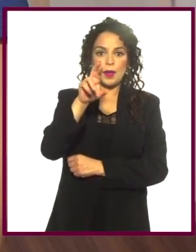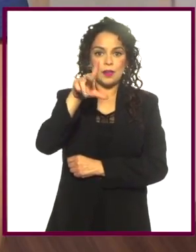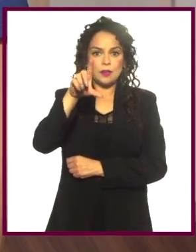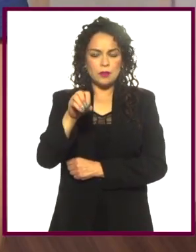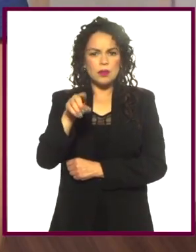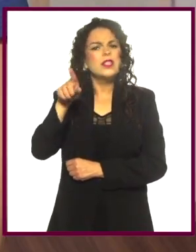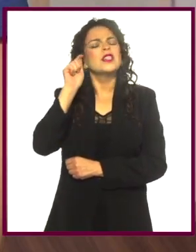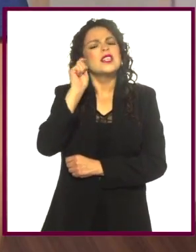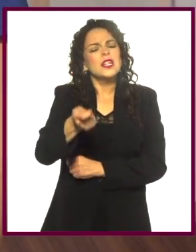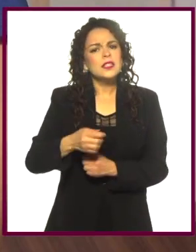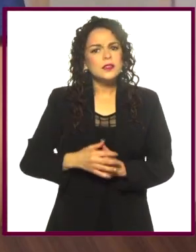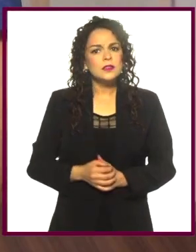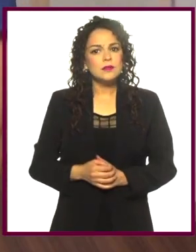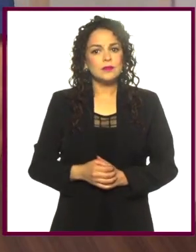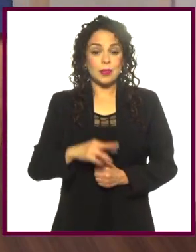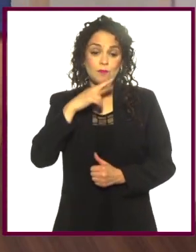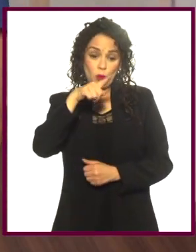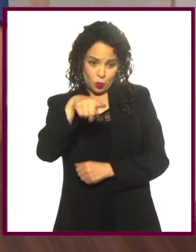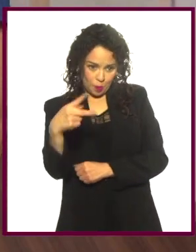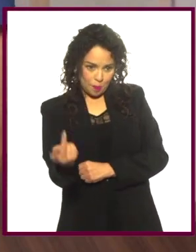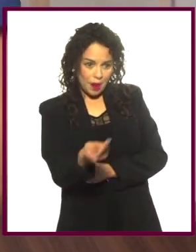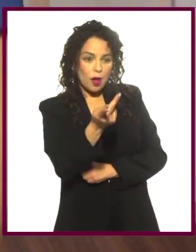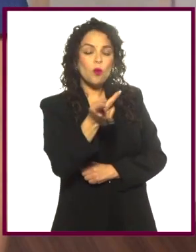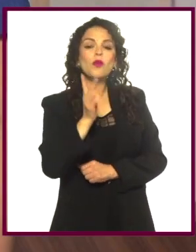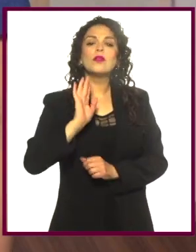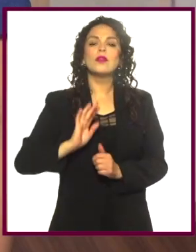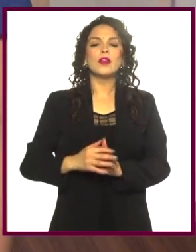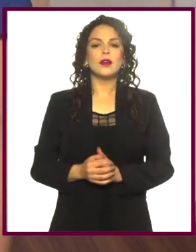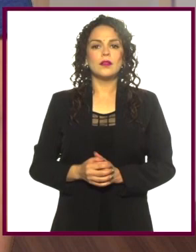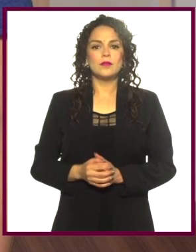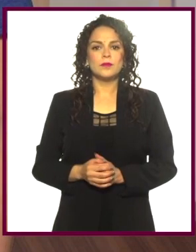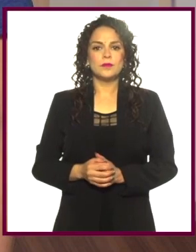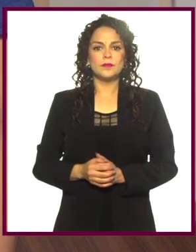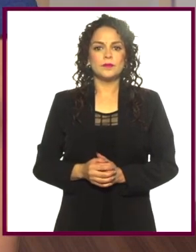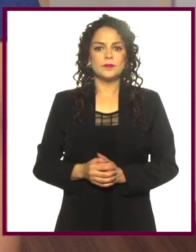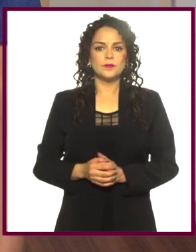modelo de verlo? ¿Por qué no le preguntas tú mismo?